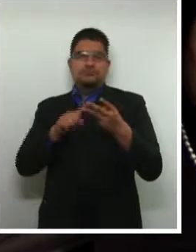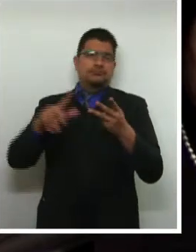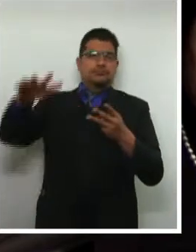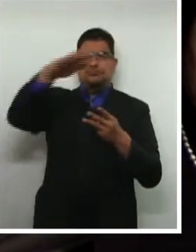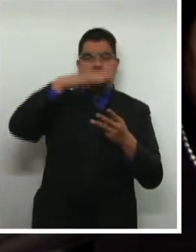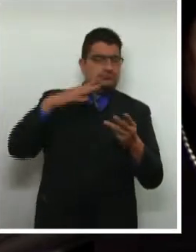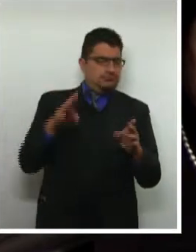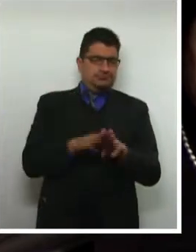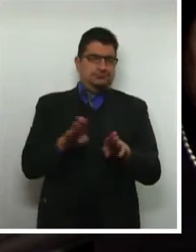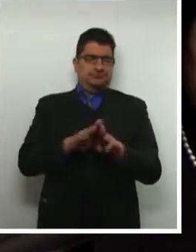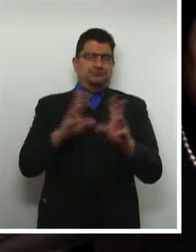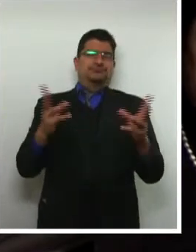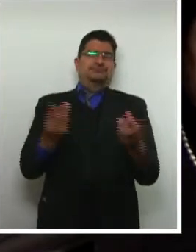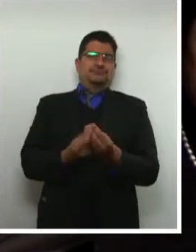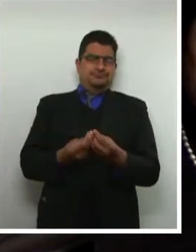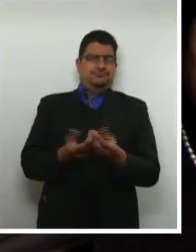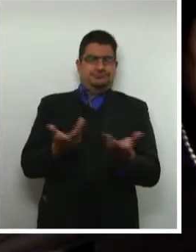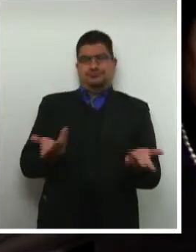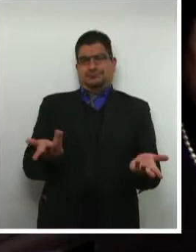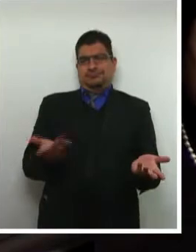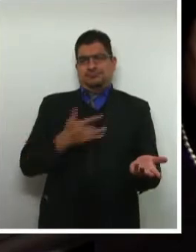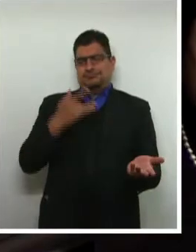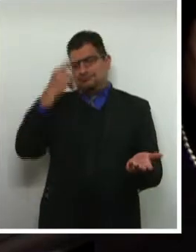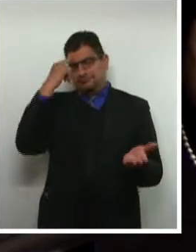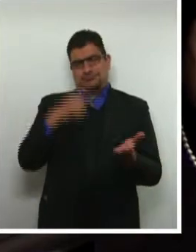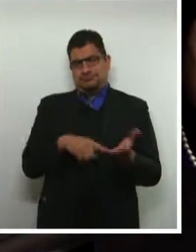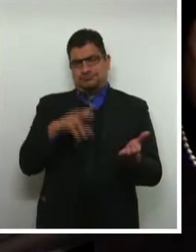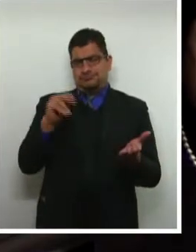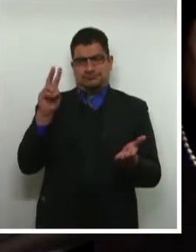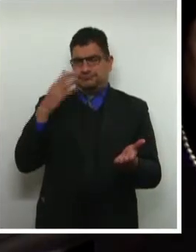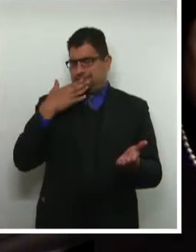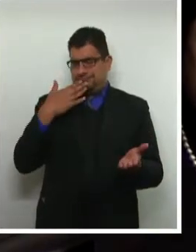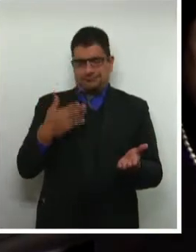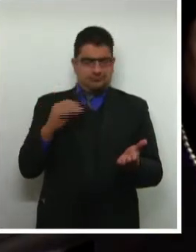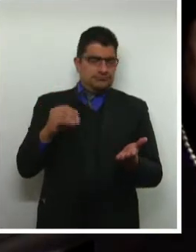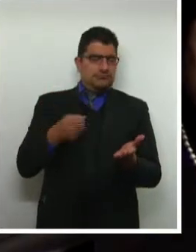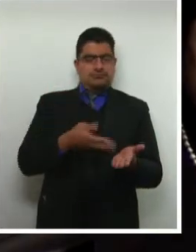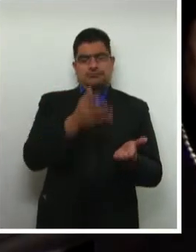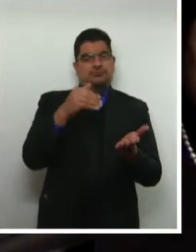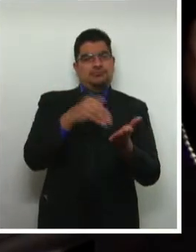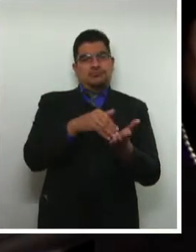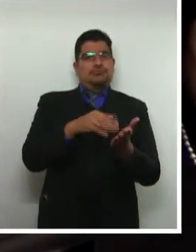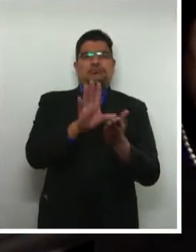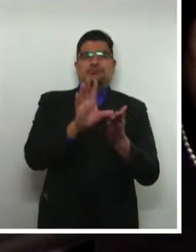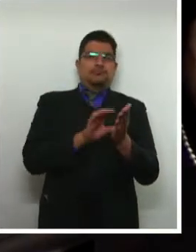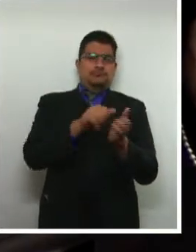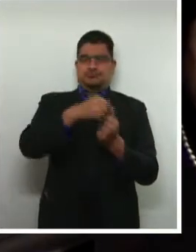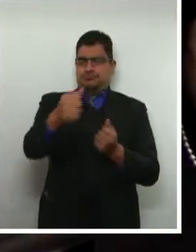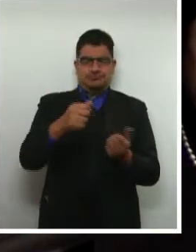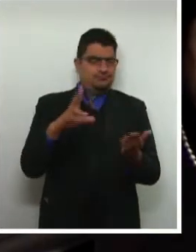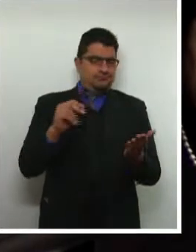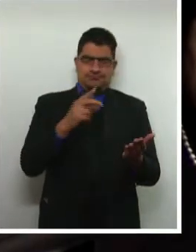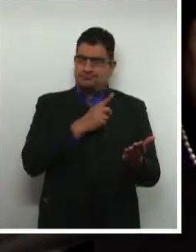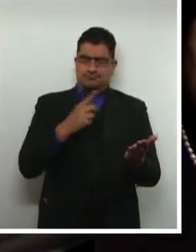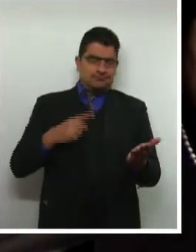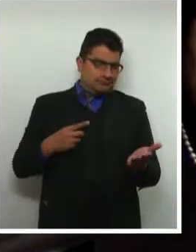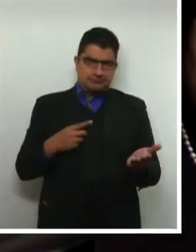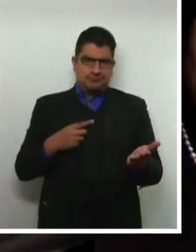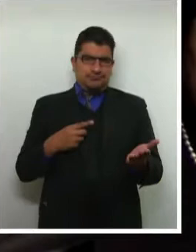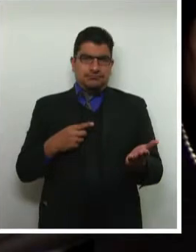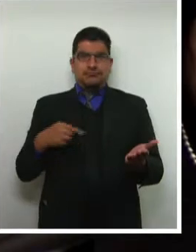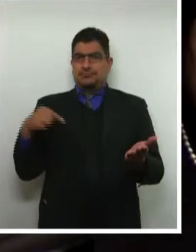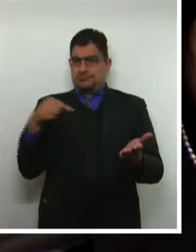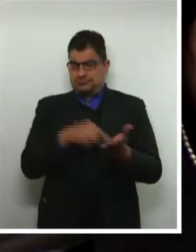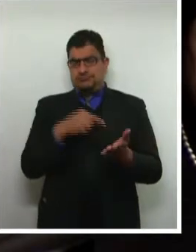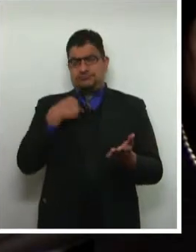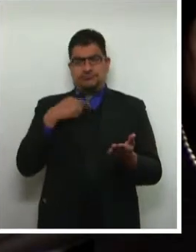ambiental? Me parece que no es correcto que lo dejemos con carácter constitucional. Yo no